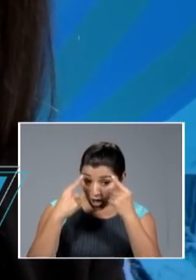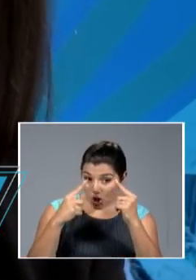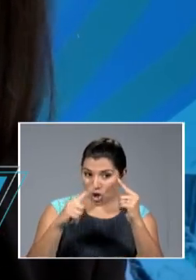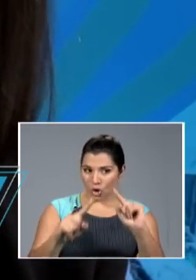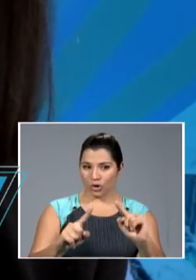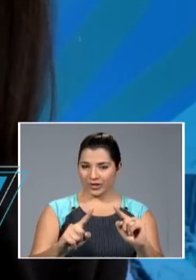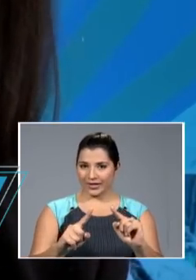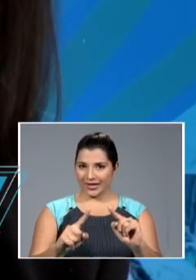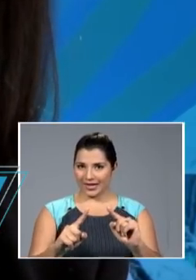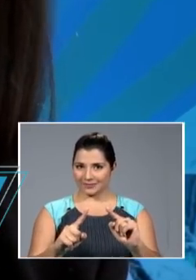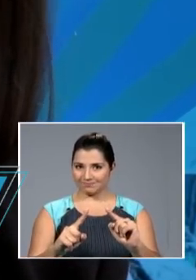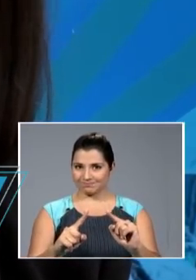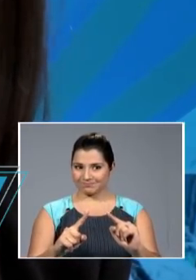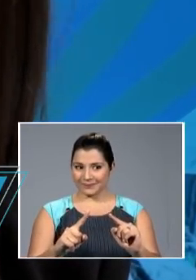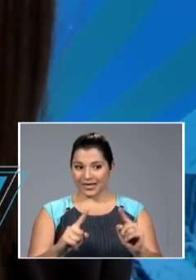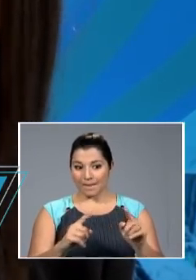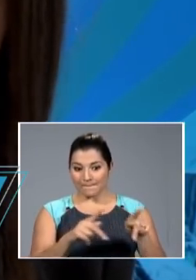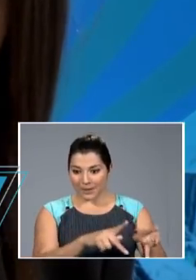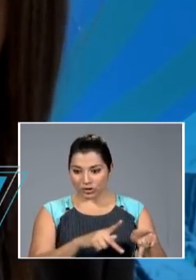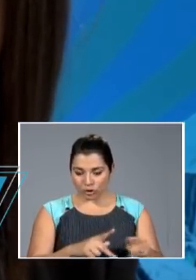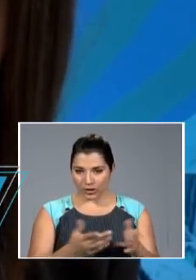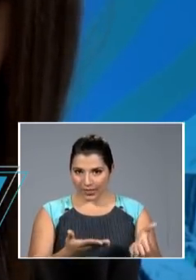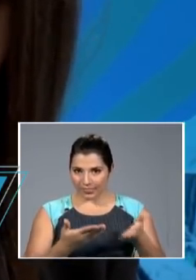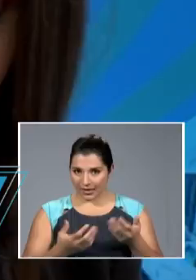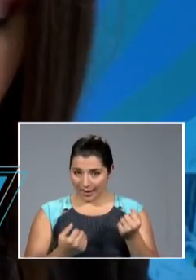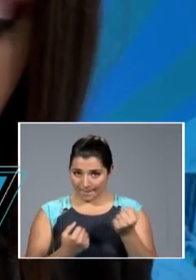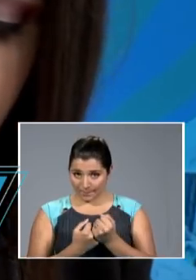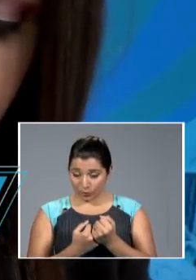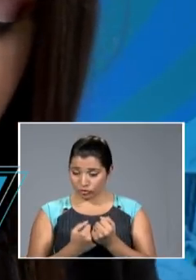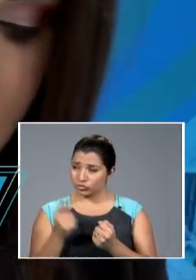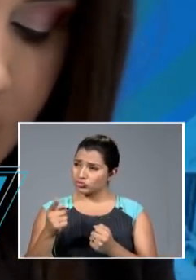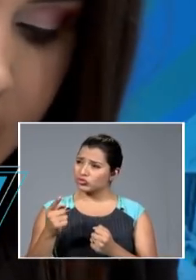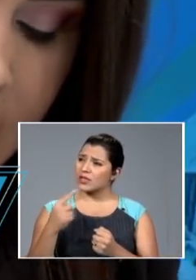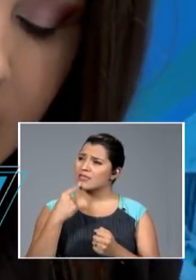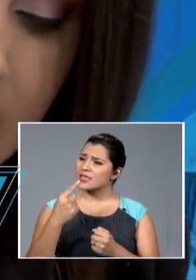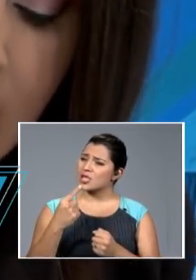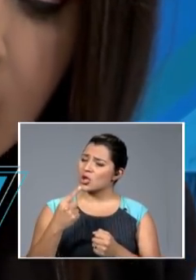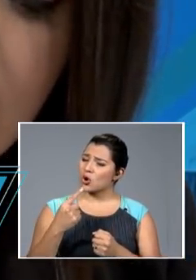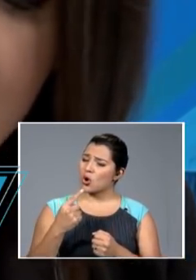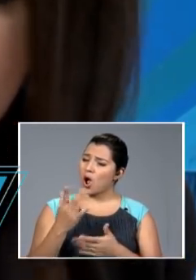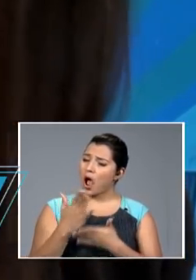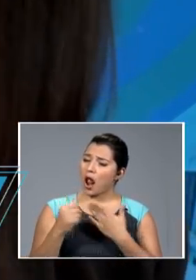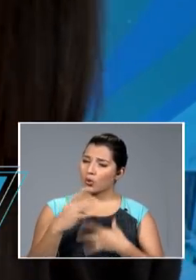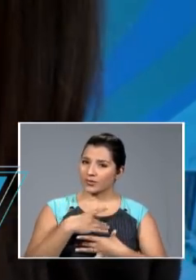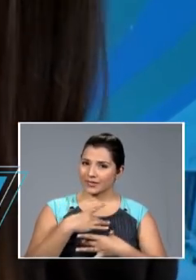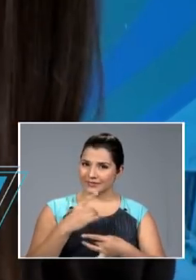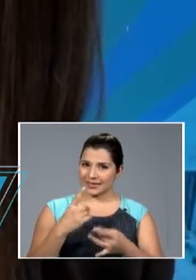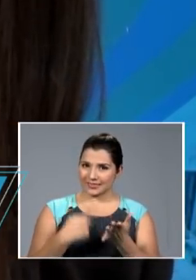personas que preferían no votar? Ahora usted decía algo interesante del análisis del debate de ayer,